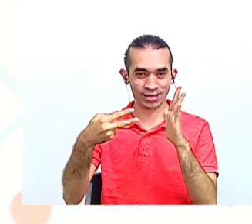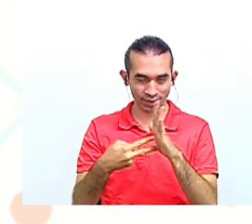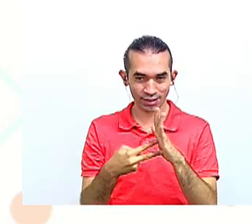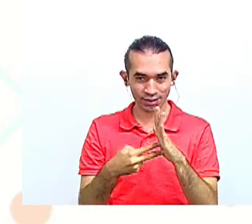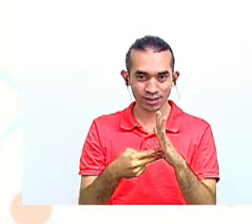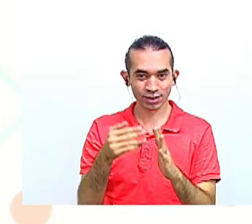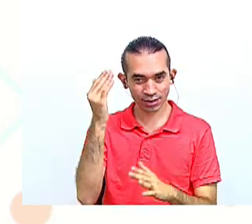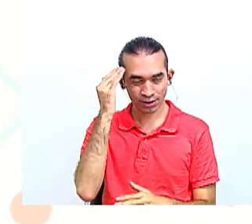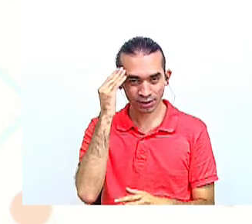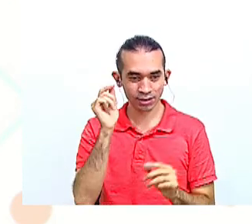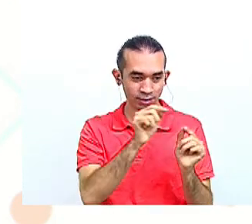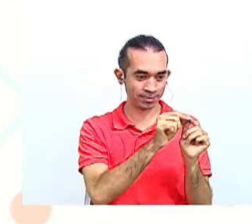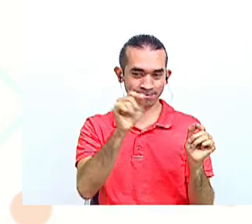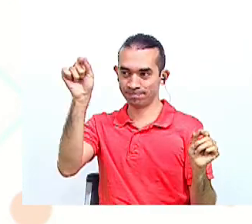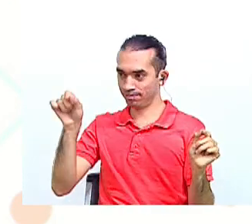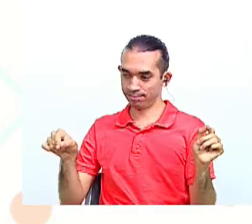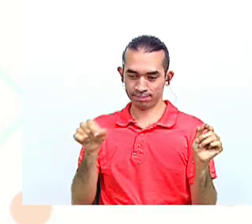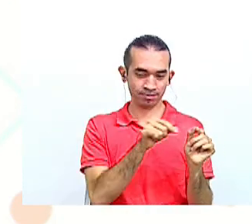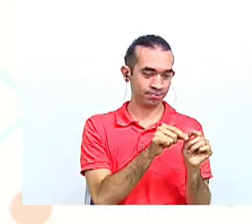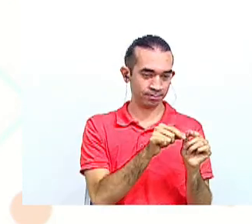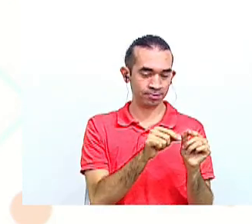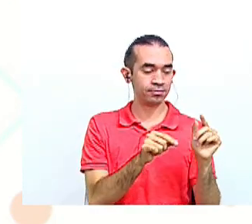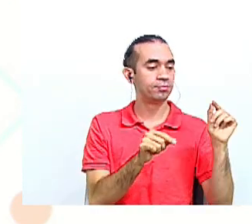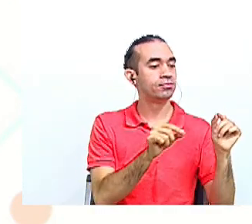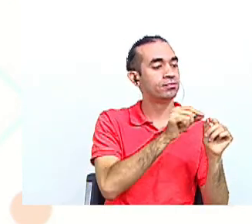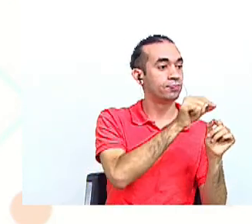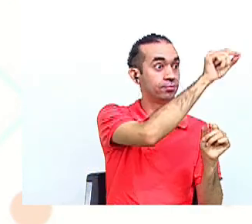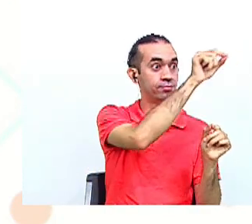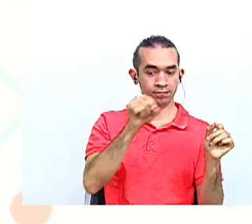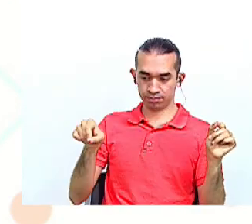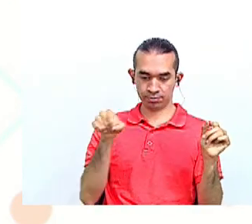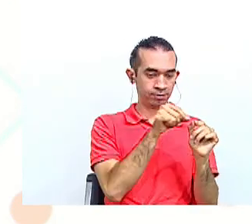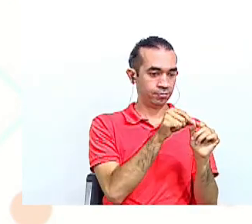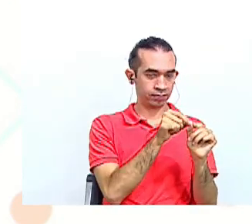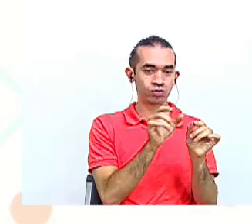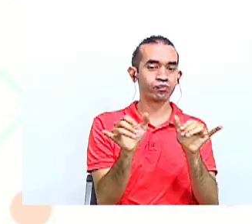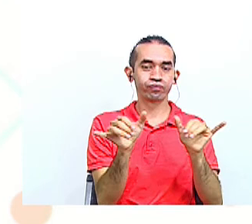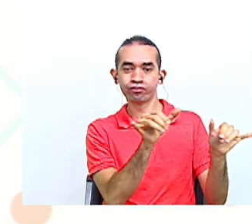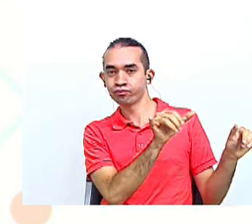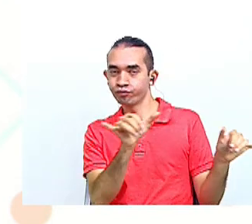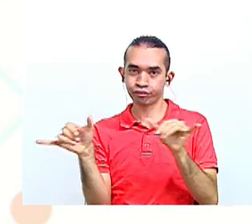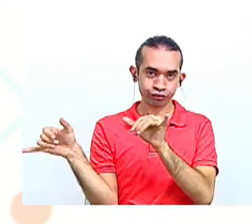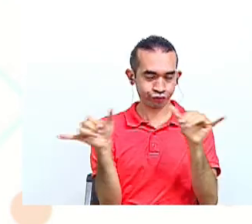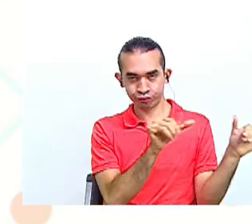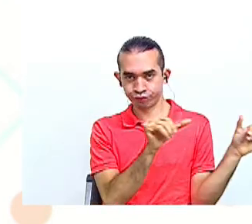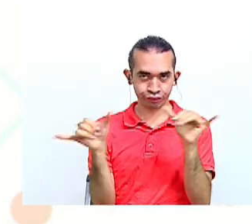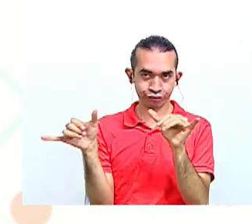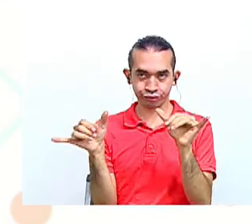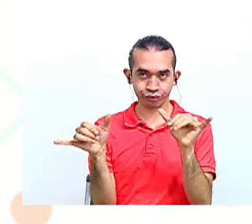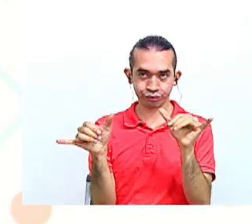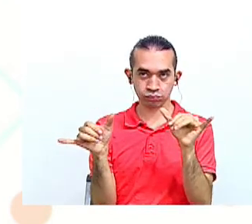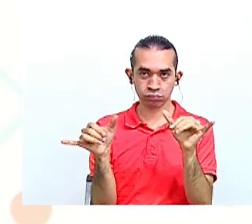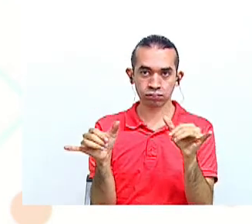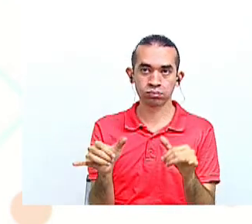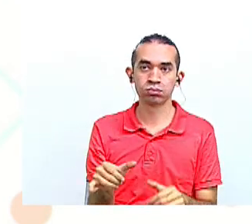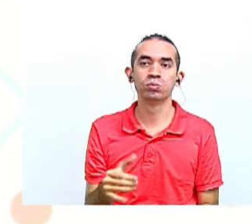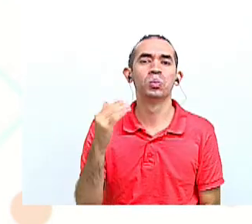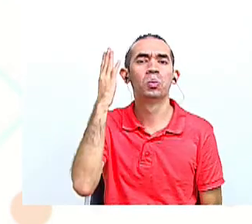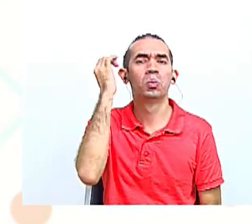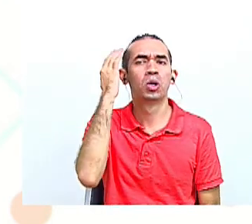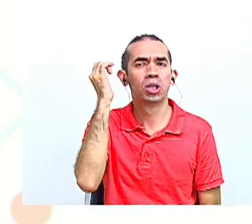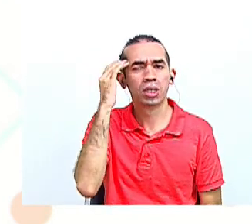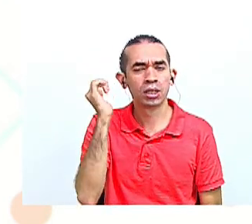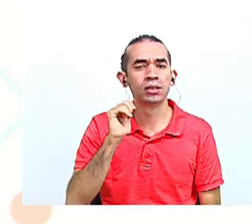Entonces podemos indicar que el triángulo ABC es congruente con el ángulo BAE por